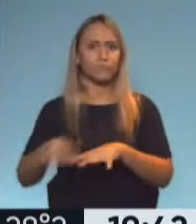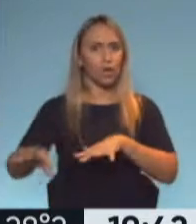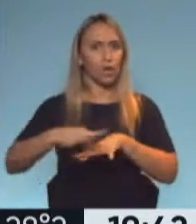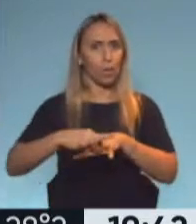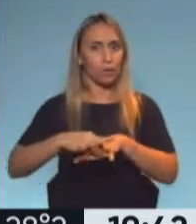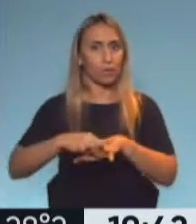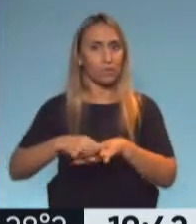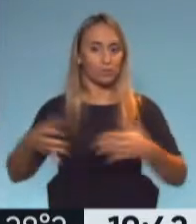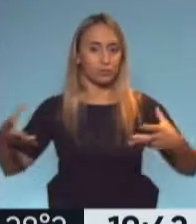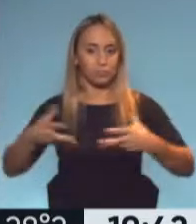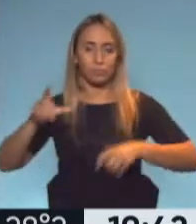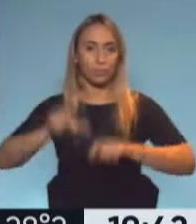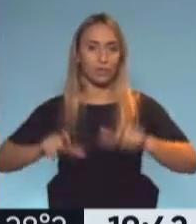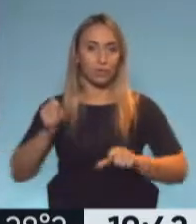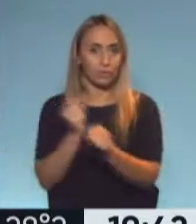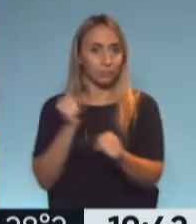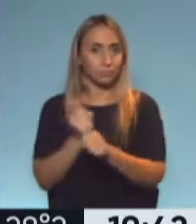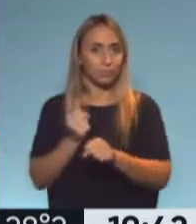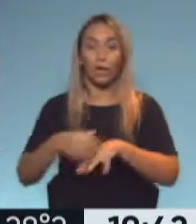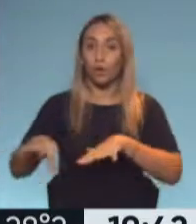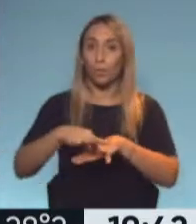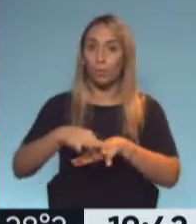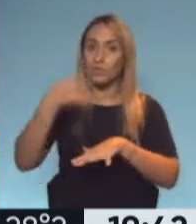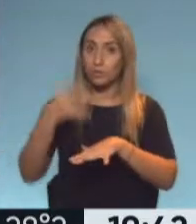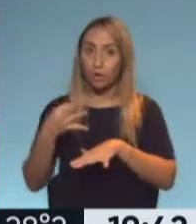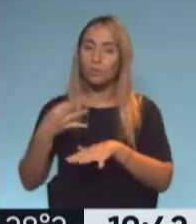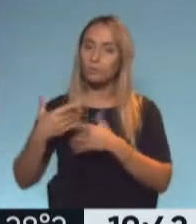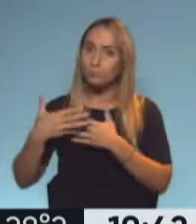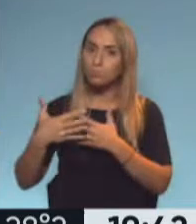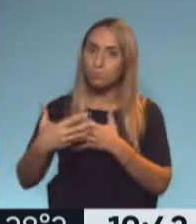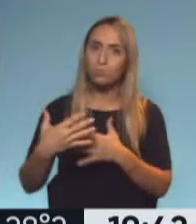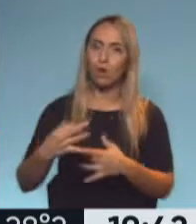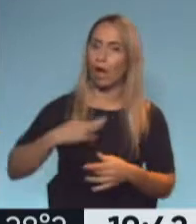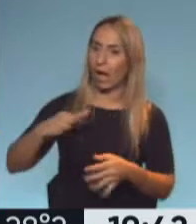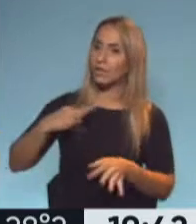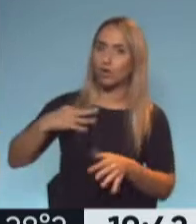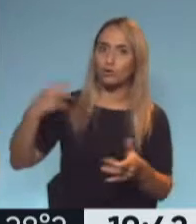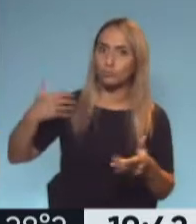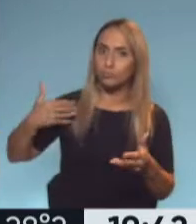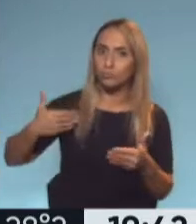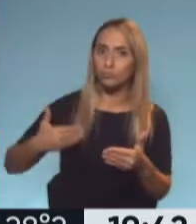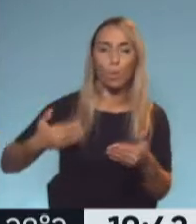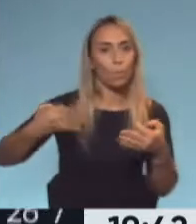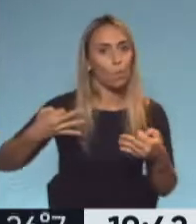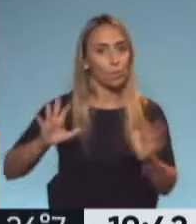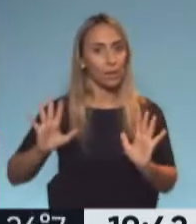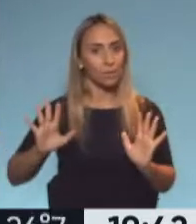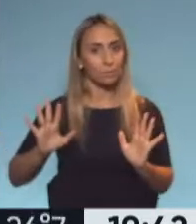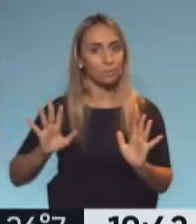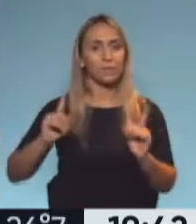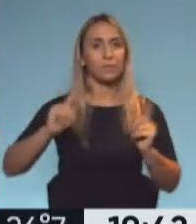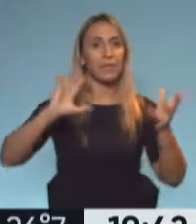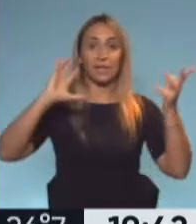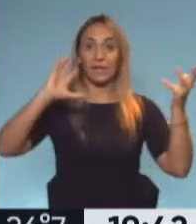sector agropecuario tuvo como recompensa buenos años. Han sido climatológicamente